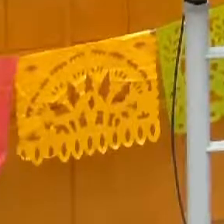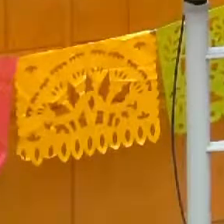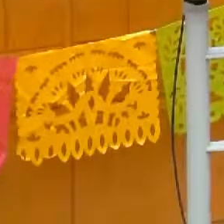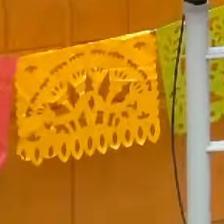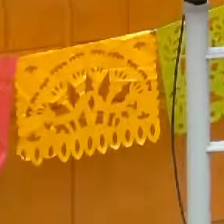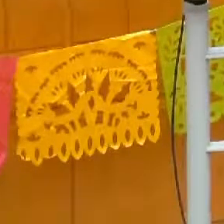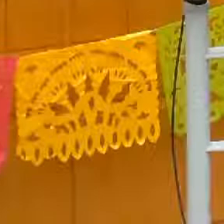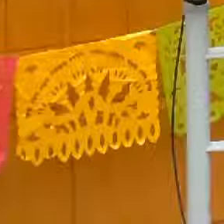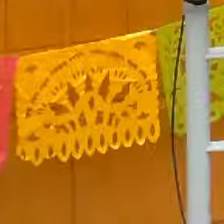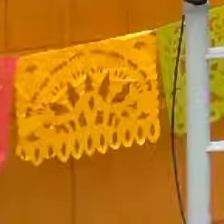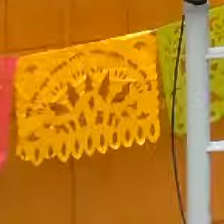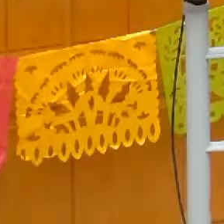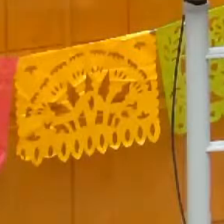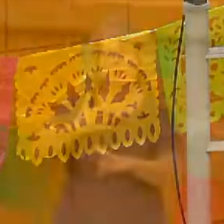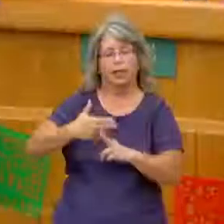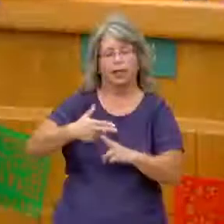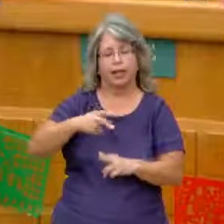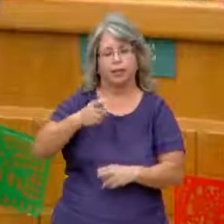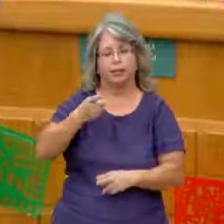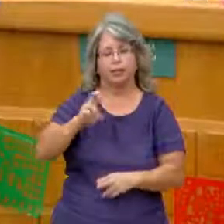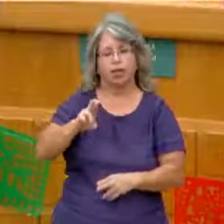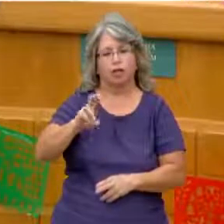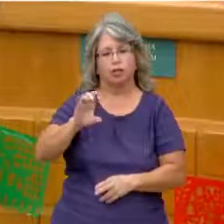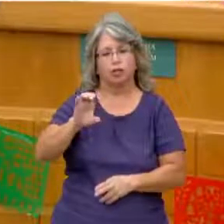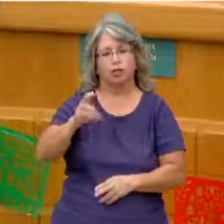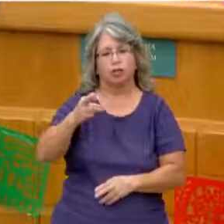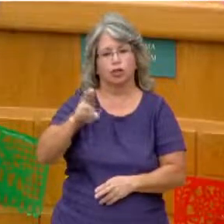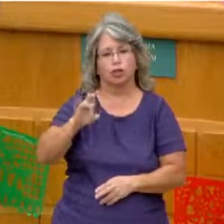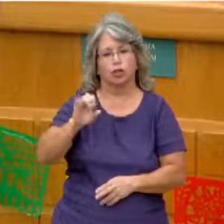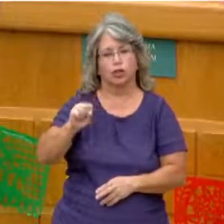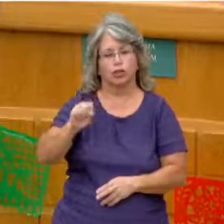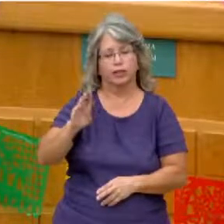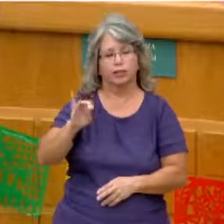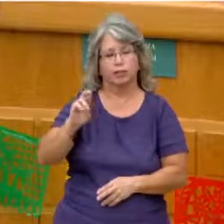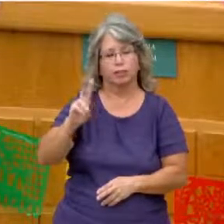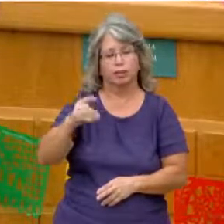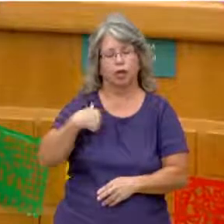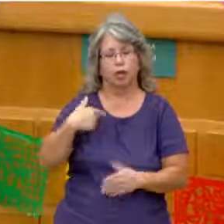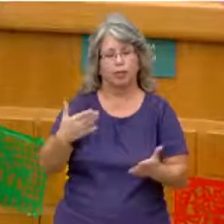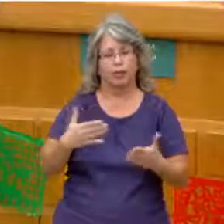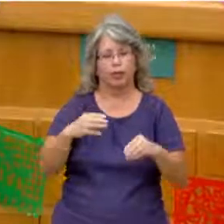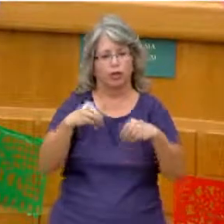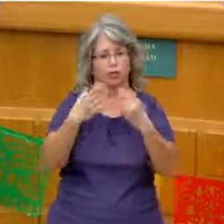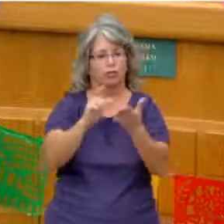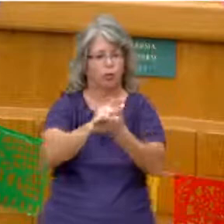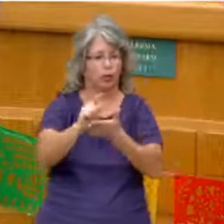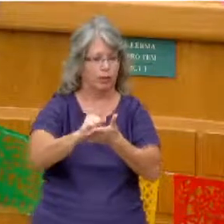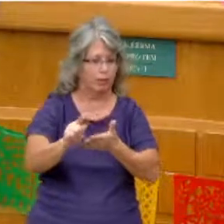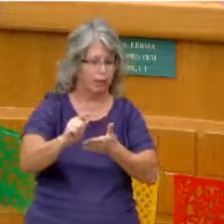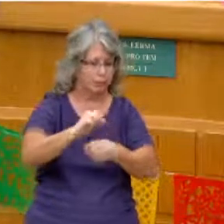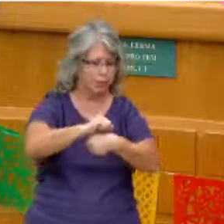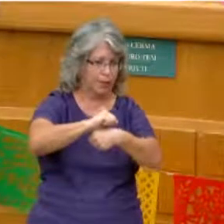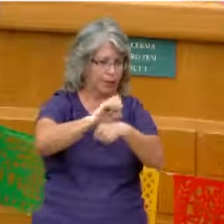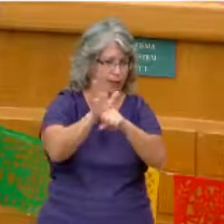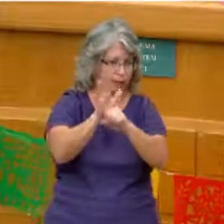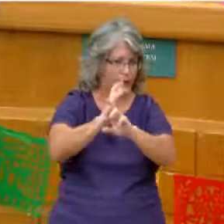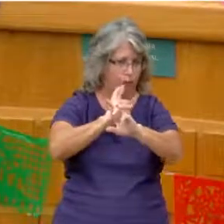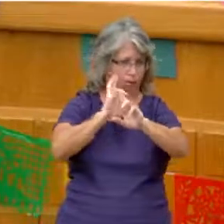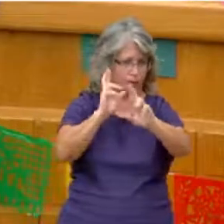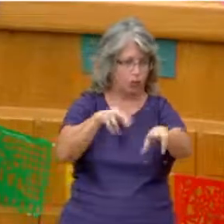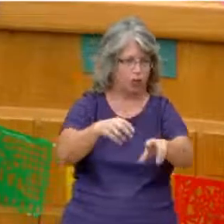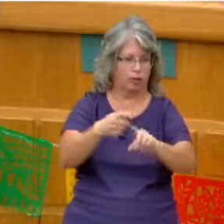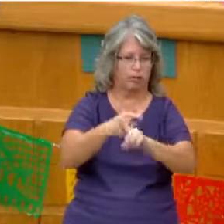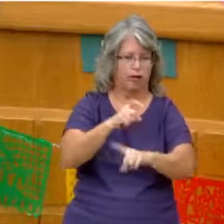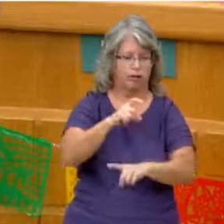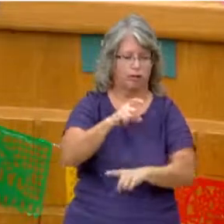Good evening, everybody. My name is Dr. Chris Bird. I'm here to give you your weekly pandemic report on behalf of the TAMU-CC Informatics